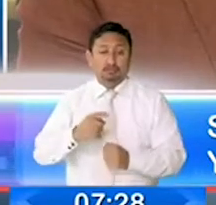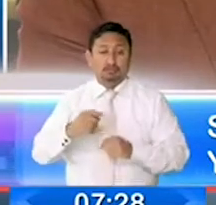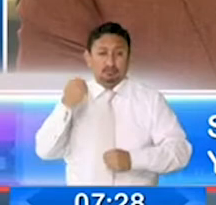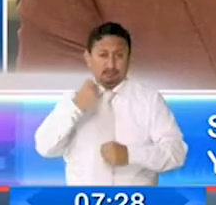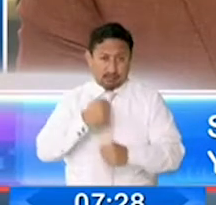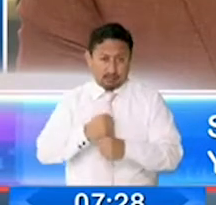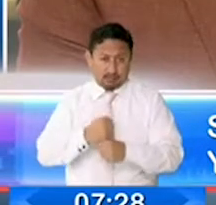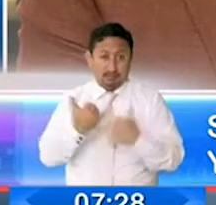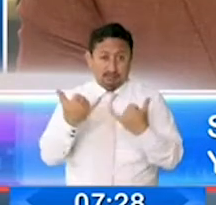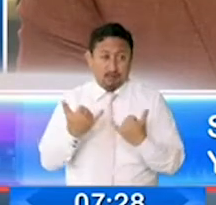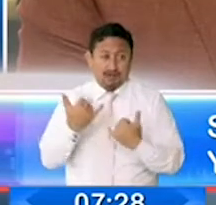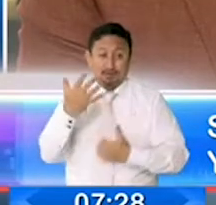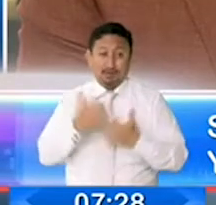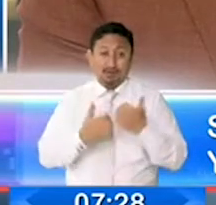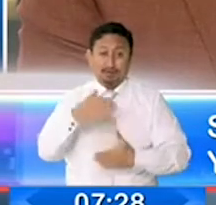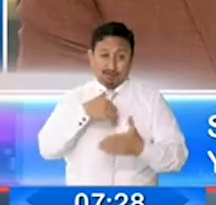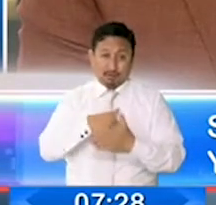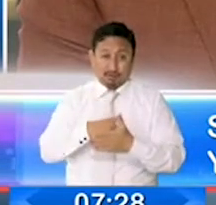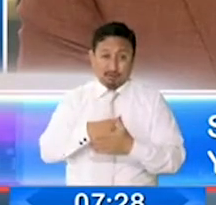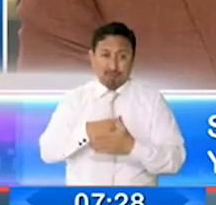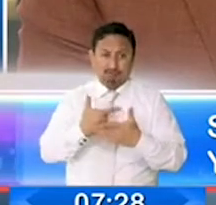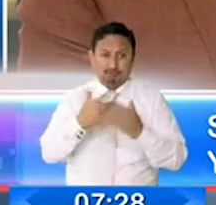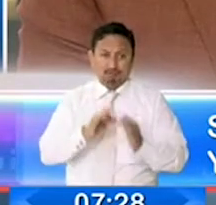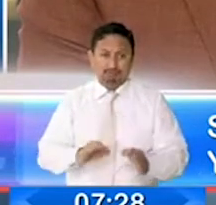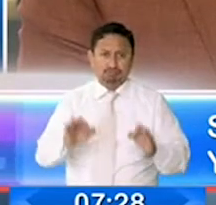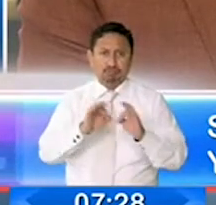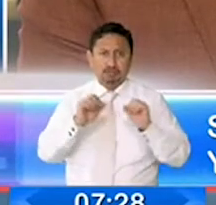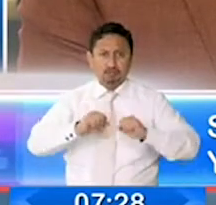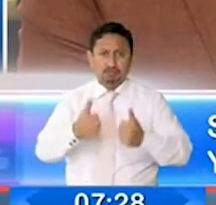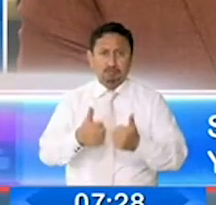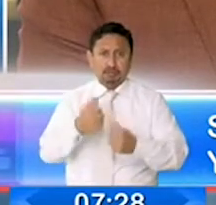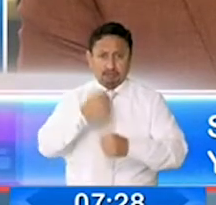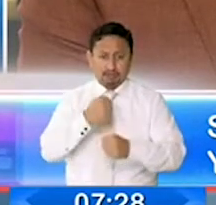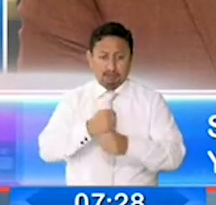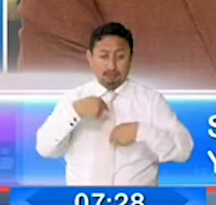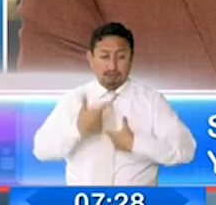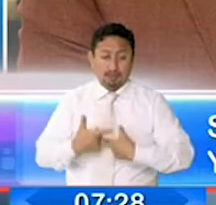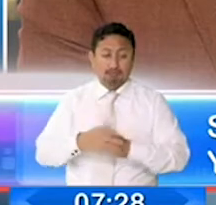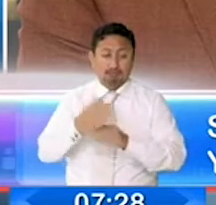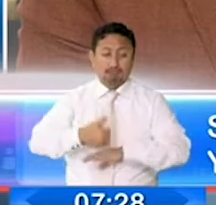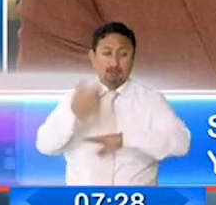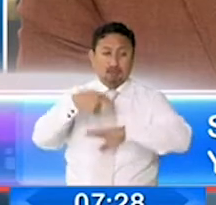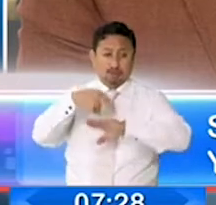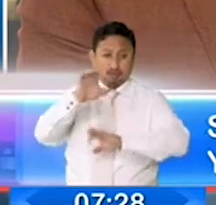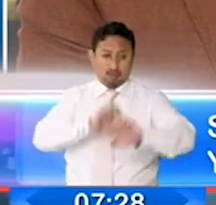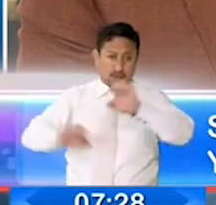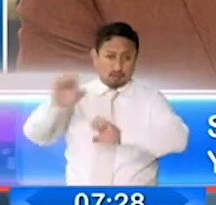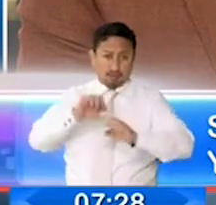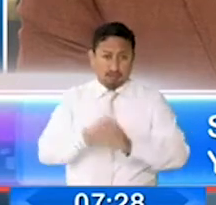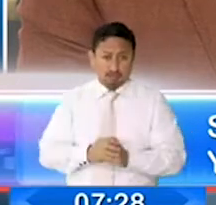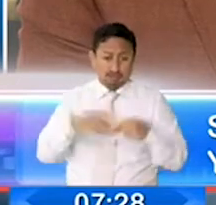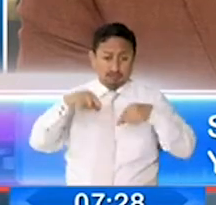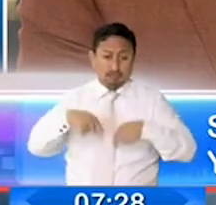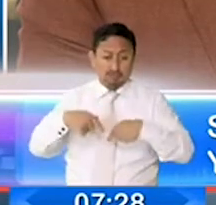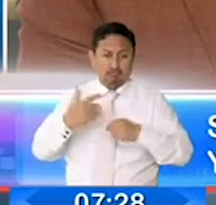en que, pese a las limitaciones que tenemos, hay una importante productividad. Fuimos evaluados la Corte Nacional y ha existido un